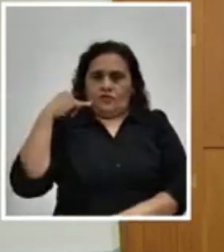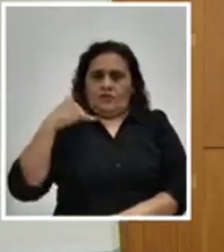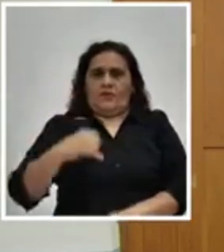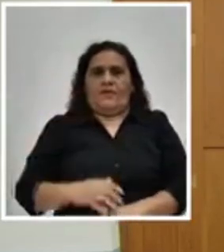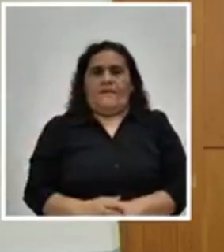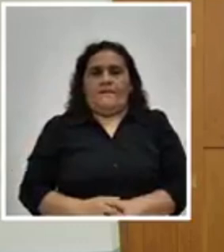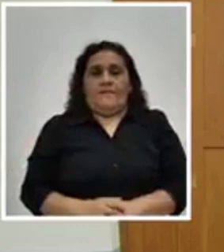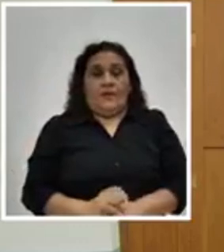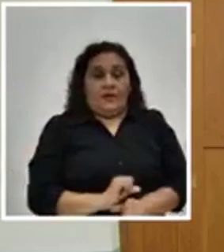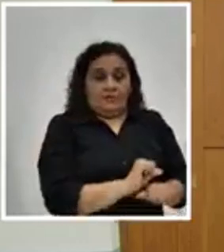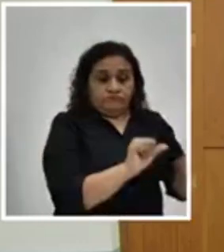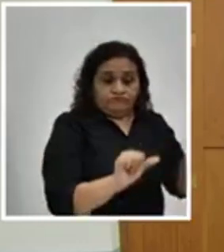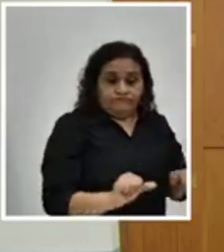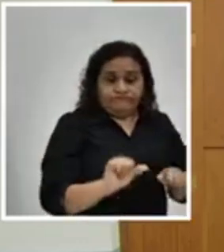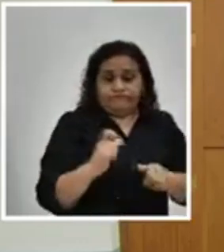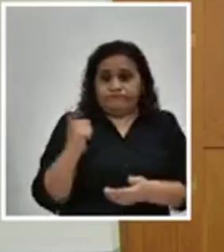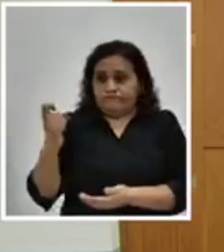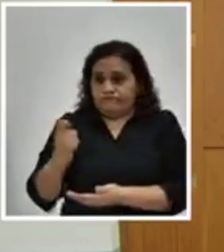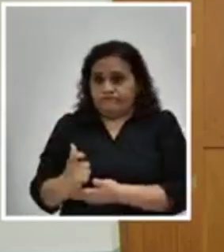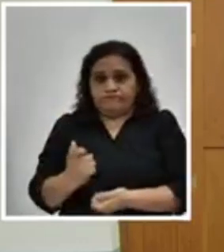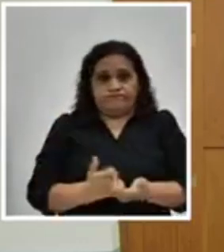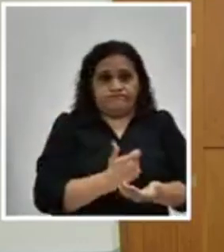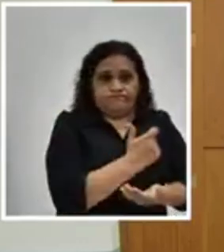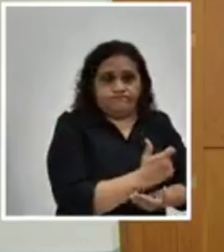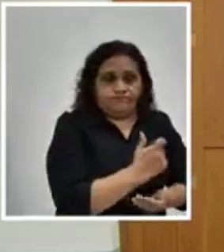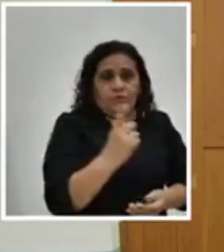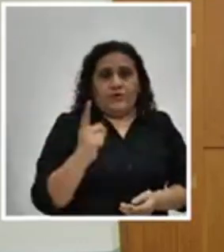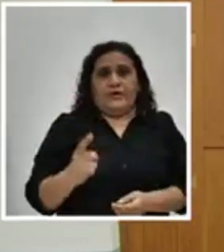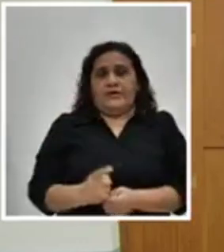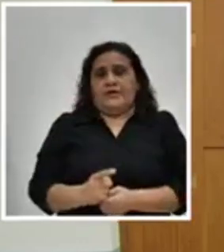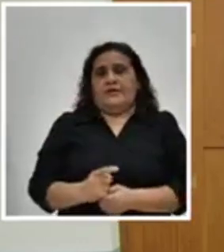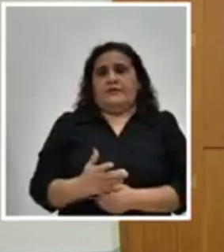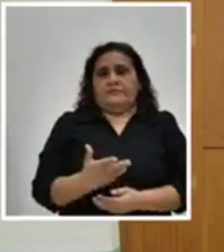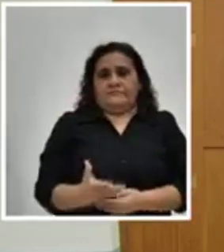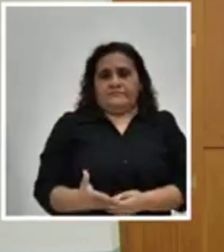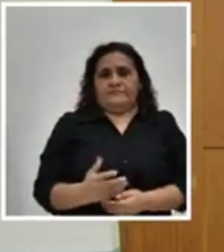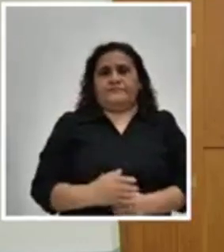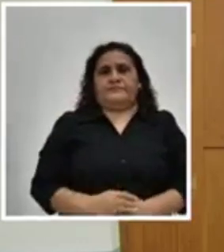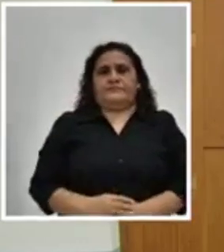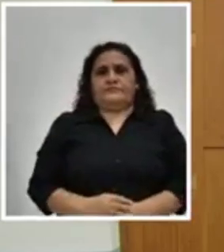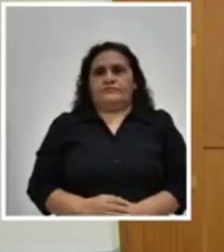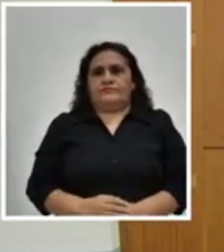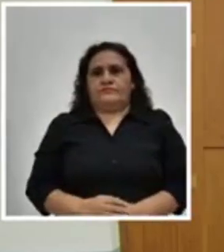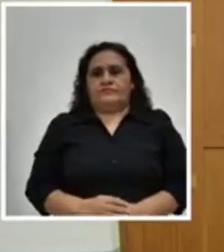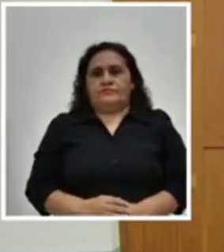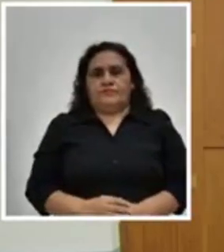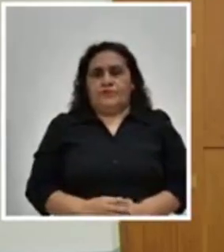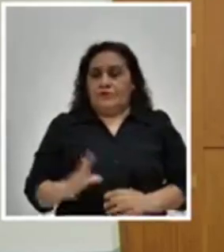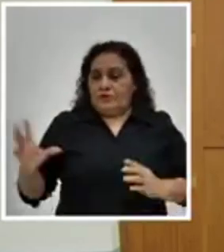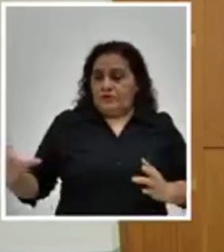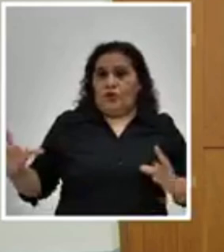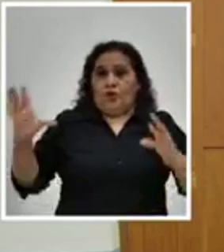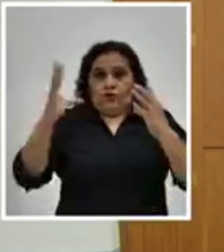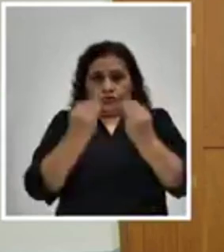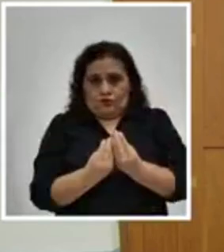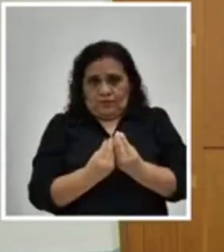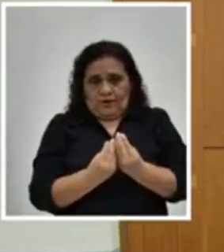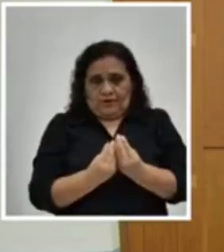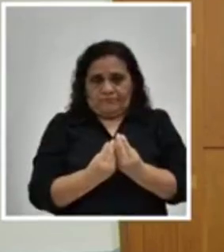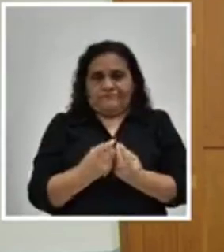nuestras áreas de Tesorería y Finanzas y el ESMAPAP. Lo que se suma a que